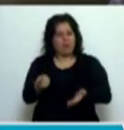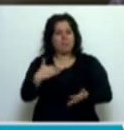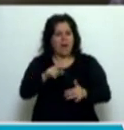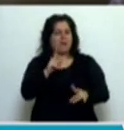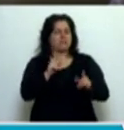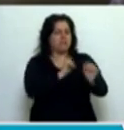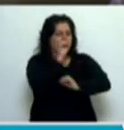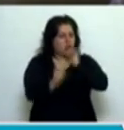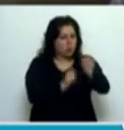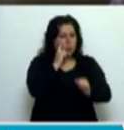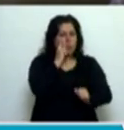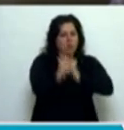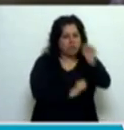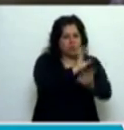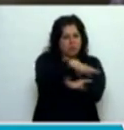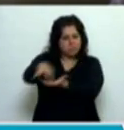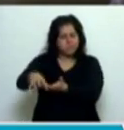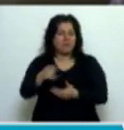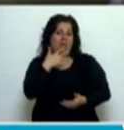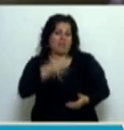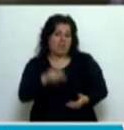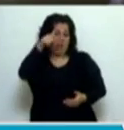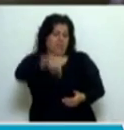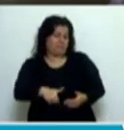que tiene un desafío de competitividad que no estaba presente.